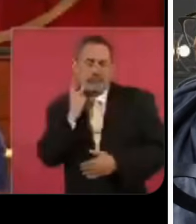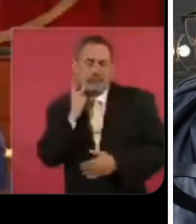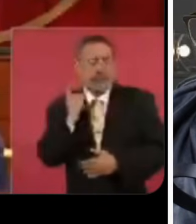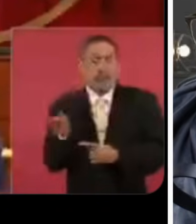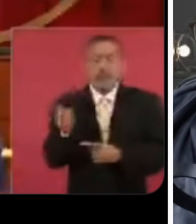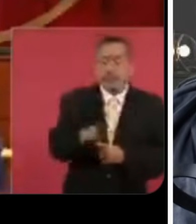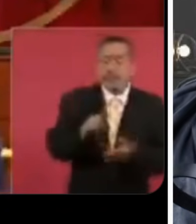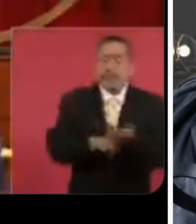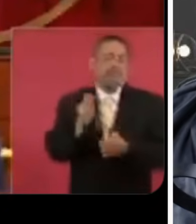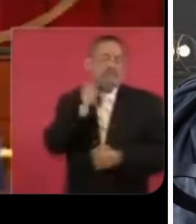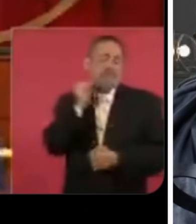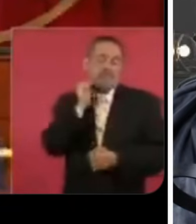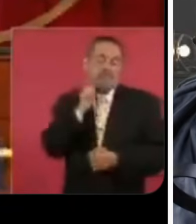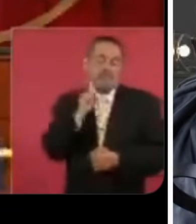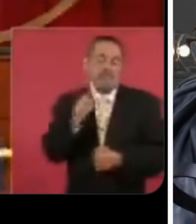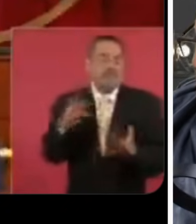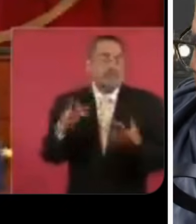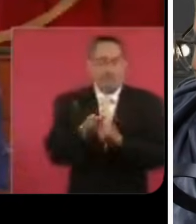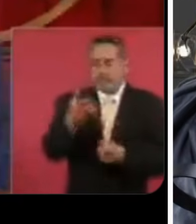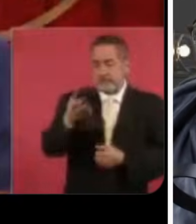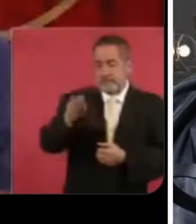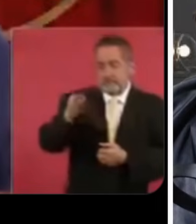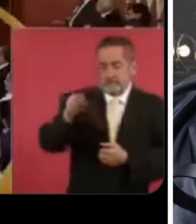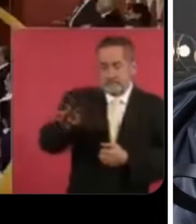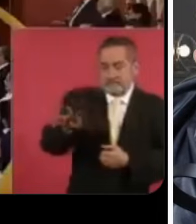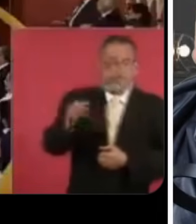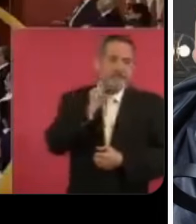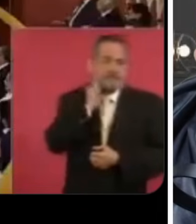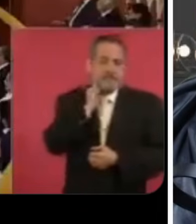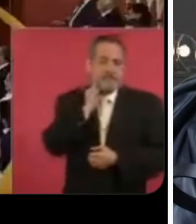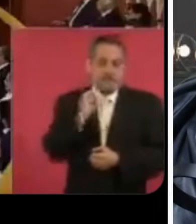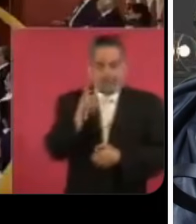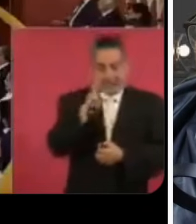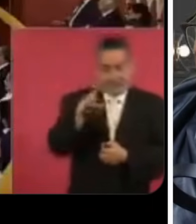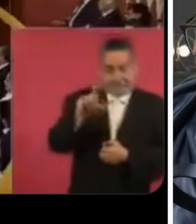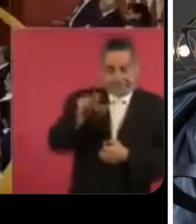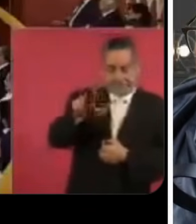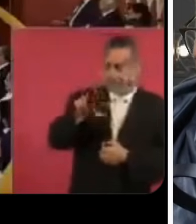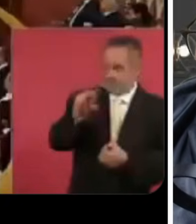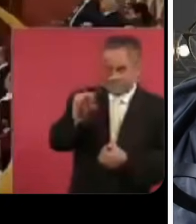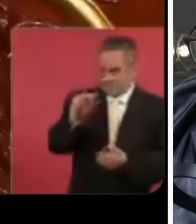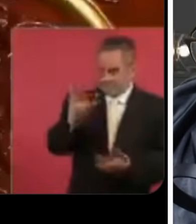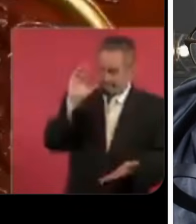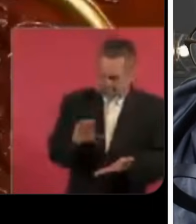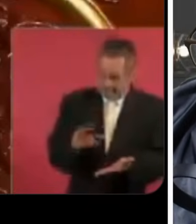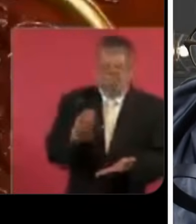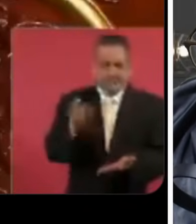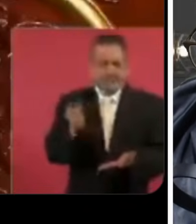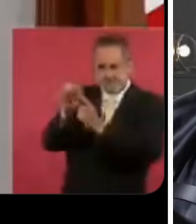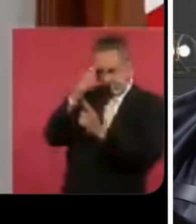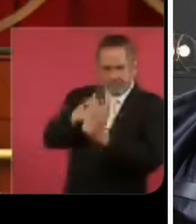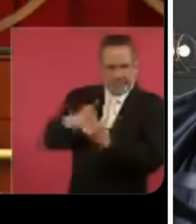eso no van a apoyar las reformas del presidente. Amigos, vamos a escuchar al presidente López Obrador.